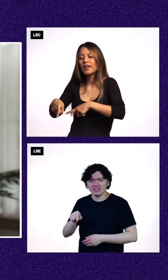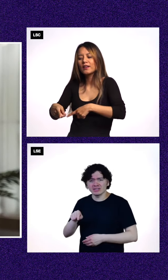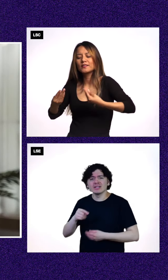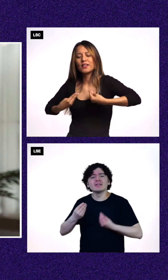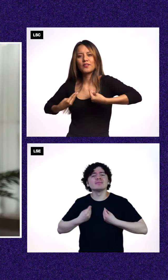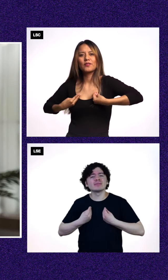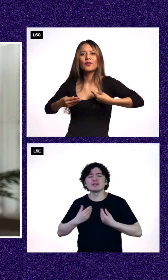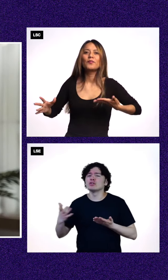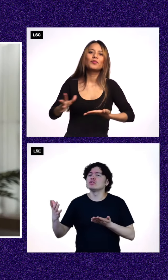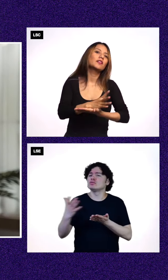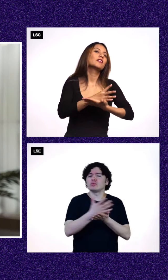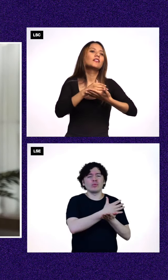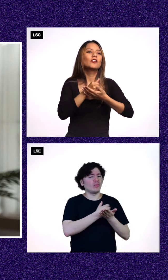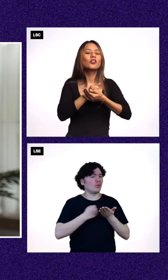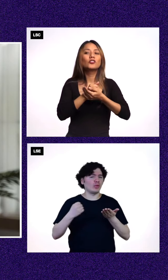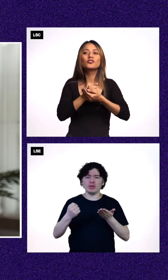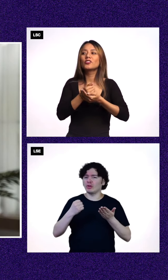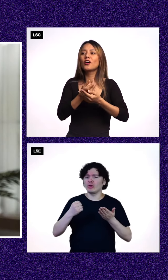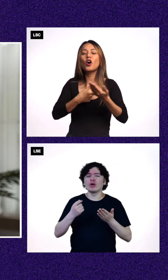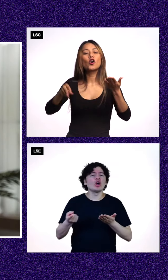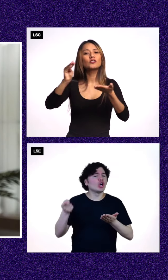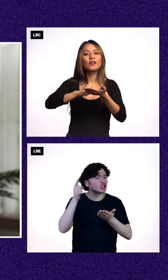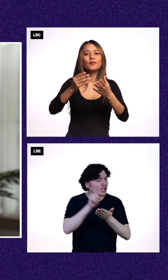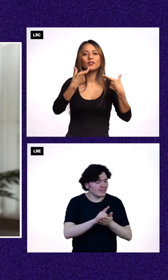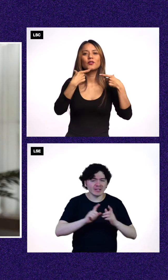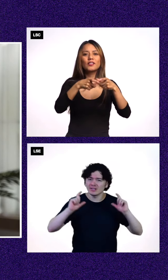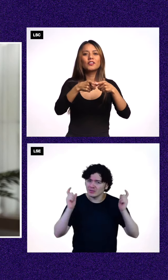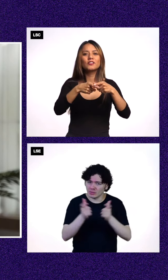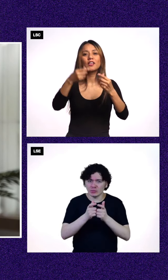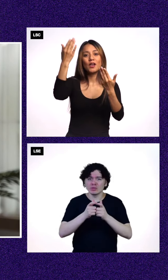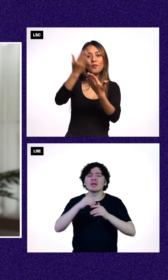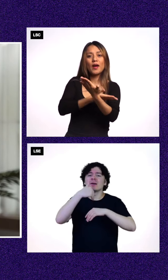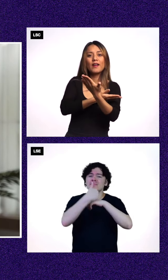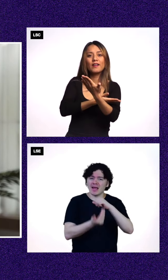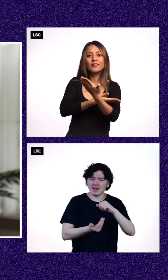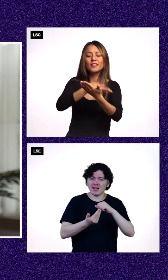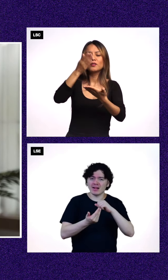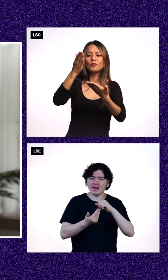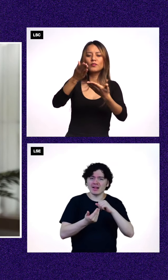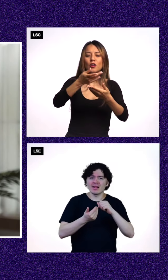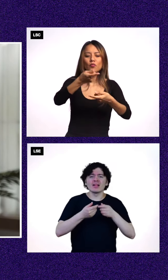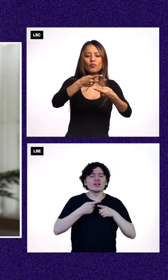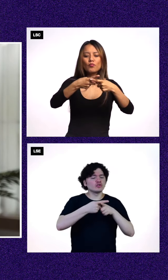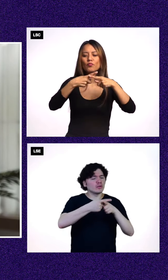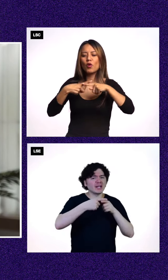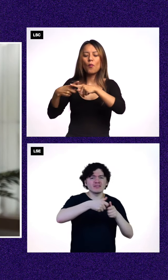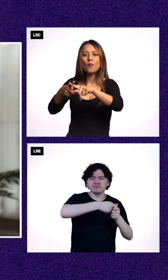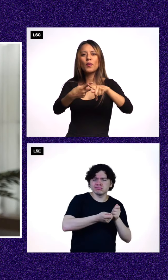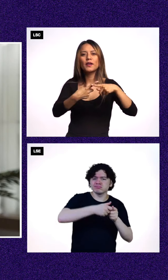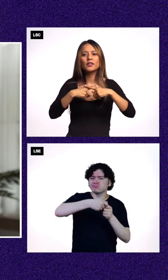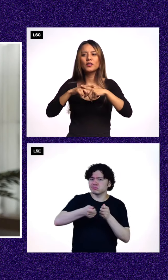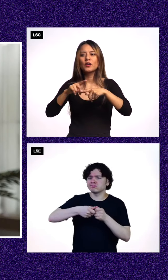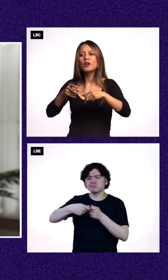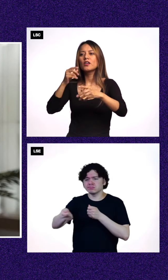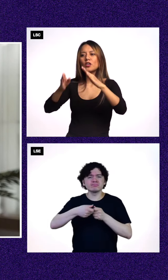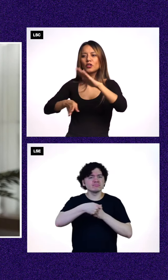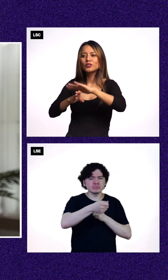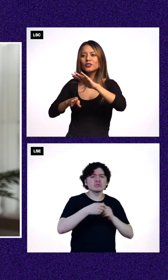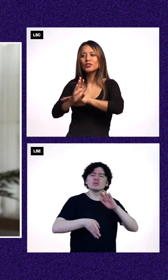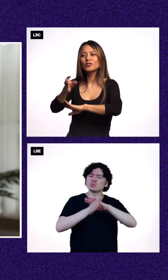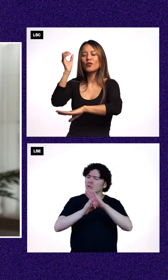cuarto de arriba, partieron el pan y comieron juntos. Pablo siguió hablándoles hasta el amanecer y luego se